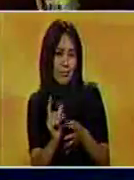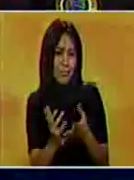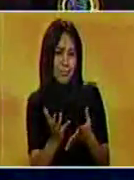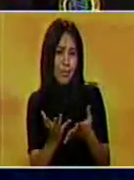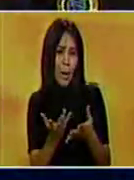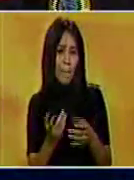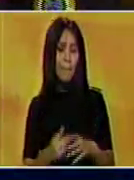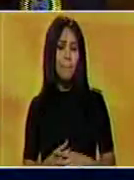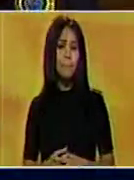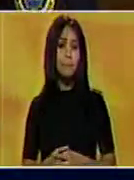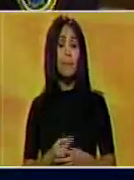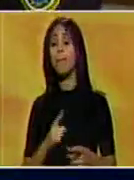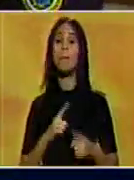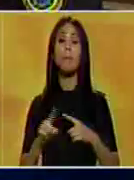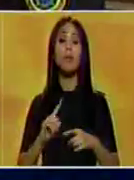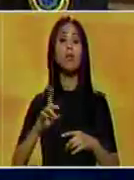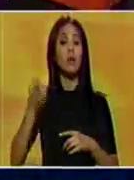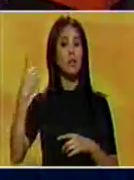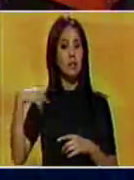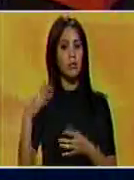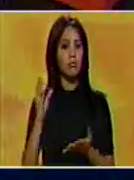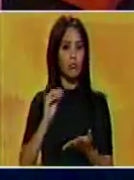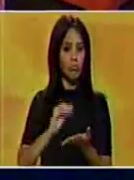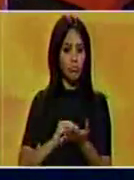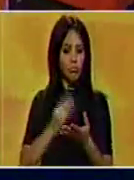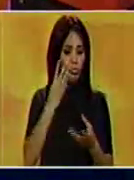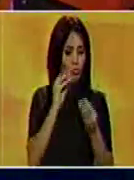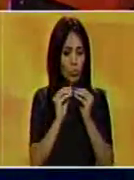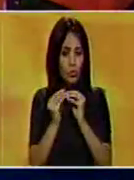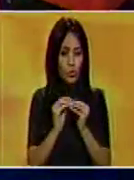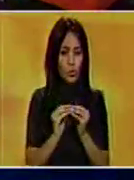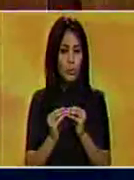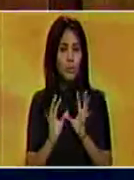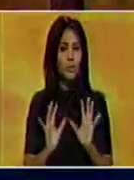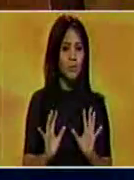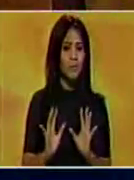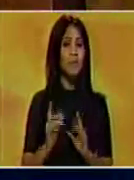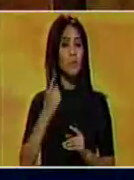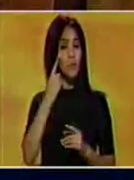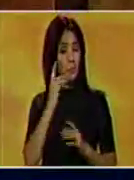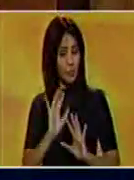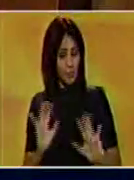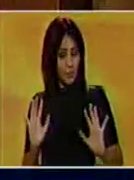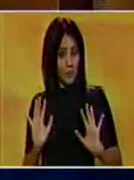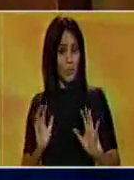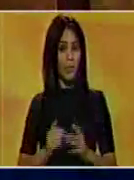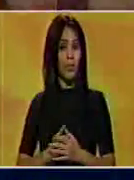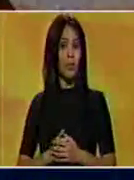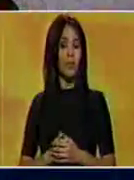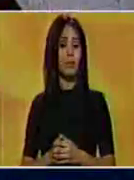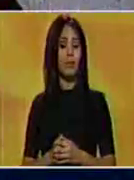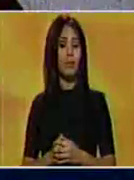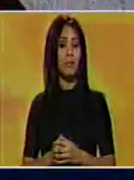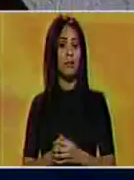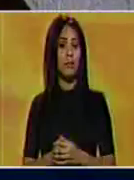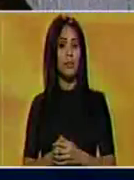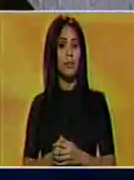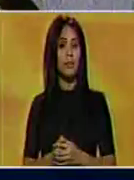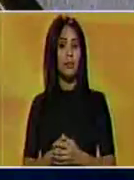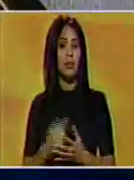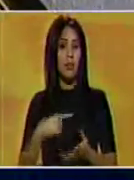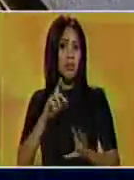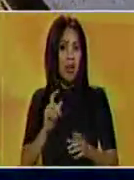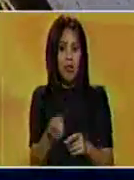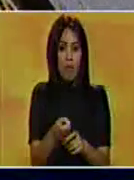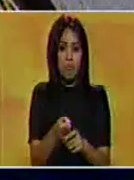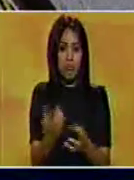directo. Pero entonces ayer vinieron y la regularon, debe ser que adentro, para parecer presuntamente, sería que Amorella prende